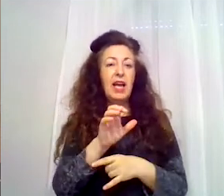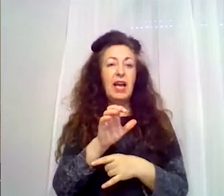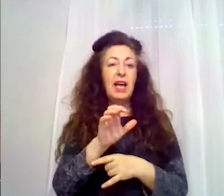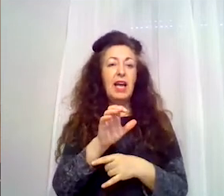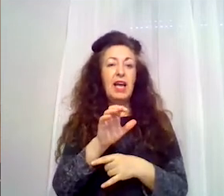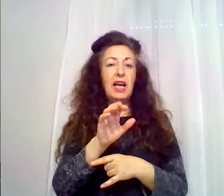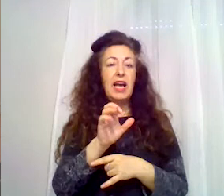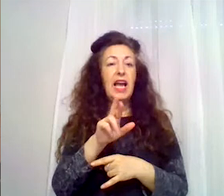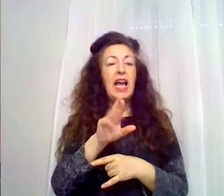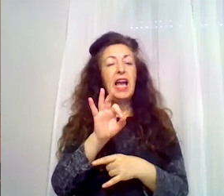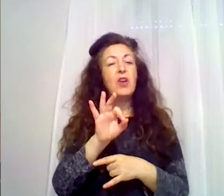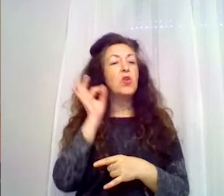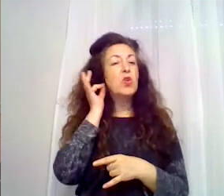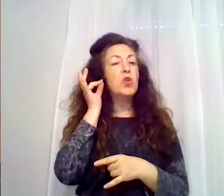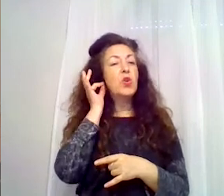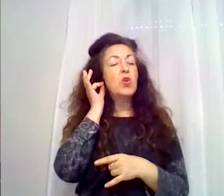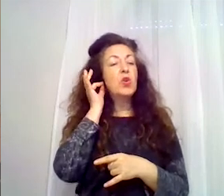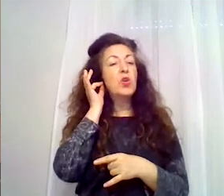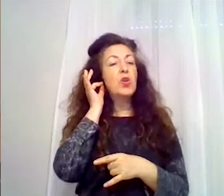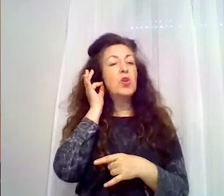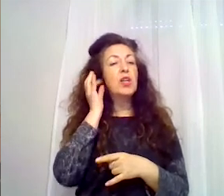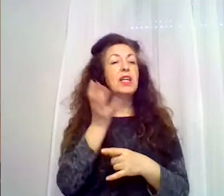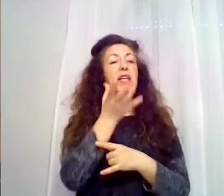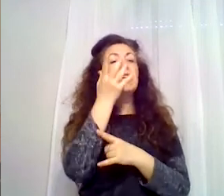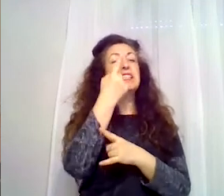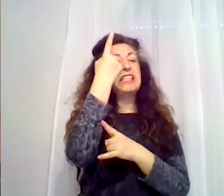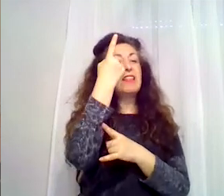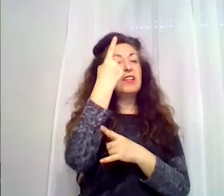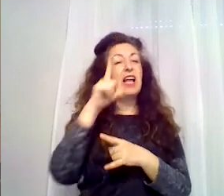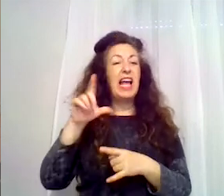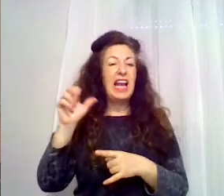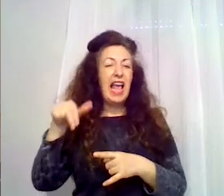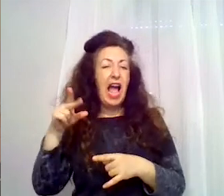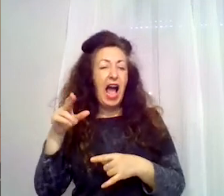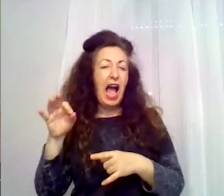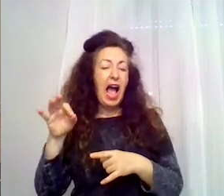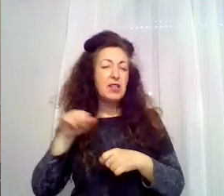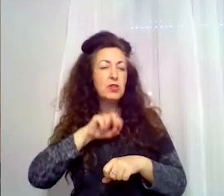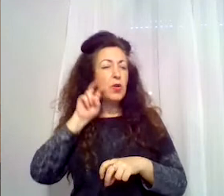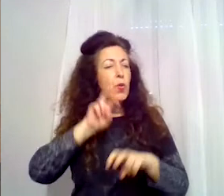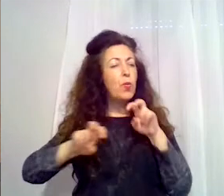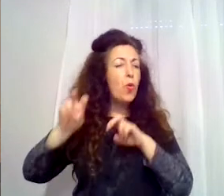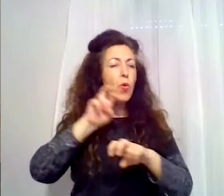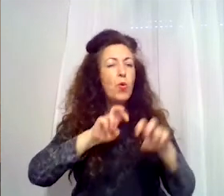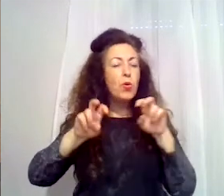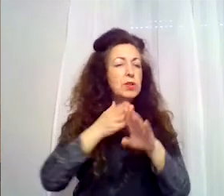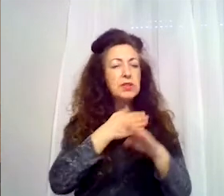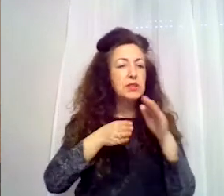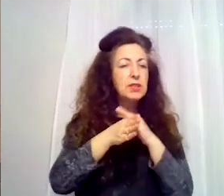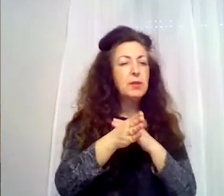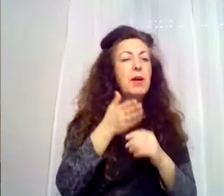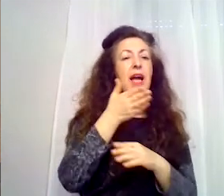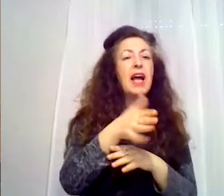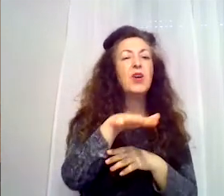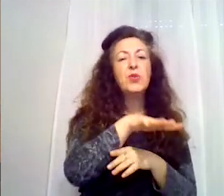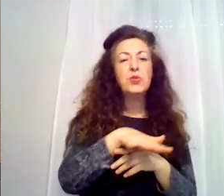le gustaba el ventrudo, caput, que dirían los alemanes. Bueno, es decir, con todo esto, no